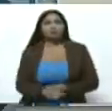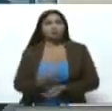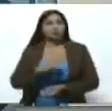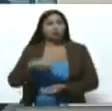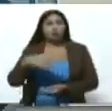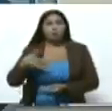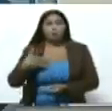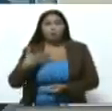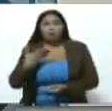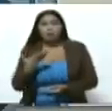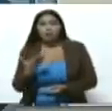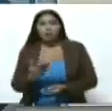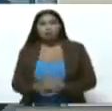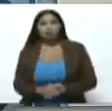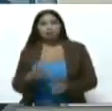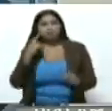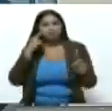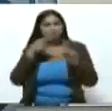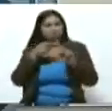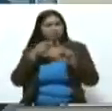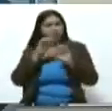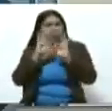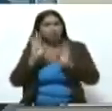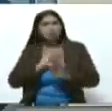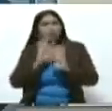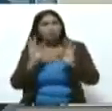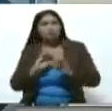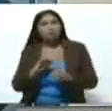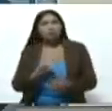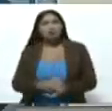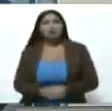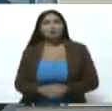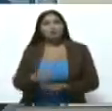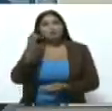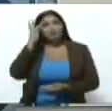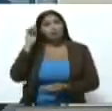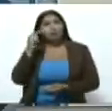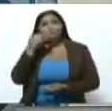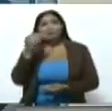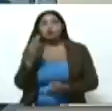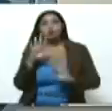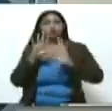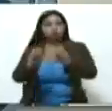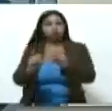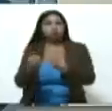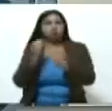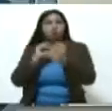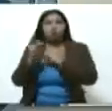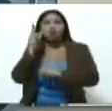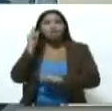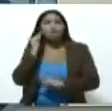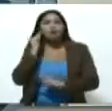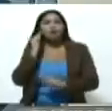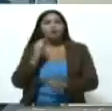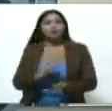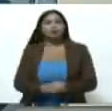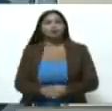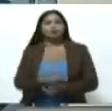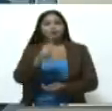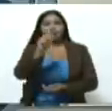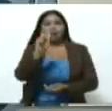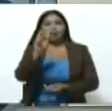nosotros resumir así. El despacho fiscal solicitó la orden de aprehensión en contra de esta